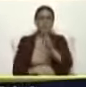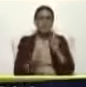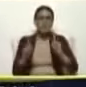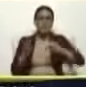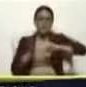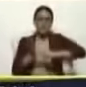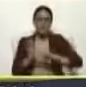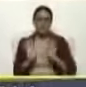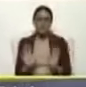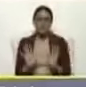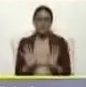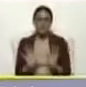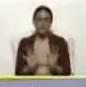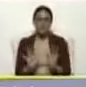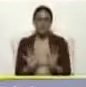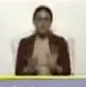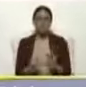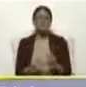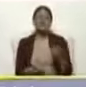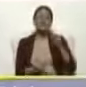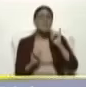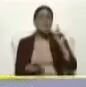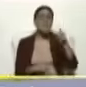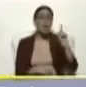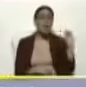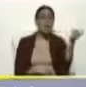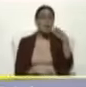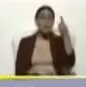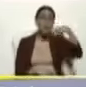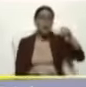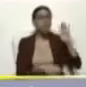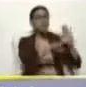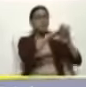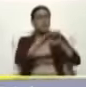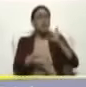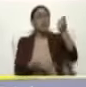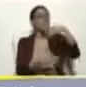y a la República Cooperativa de Guyana. Le decimos a la mesa,